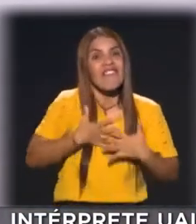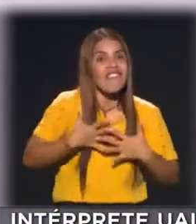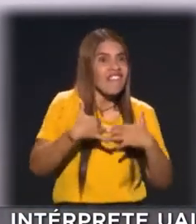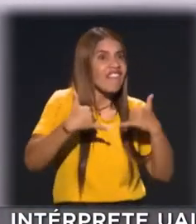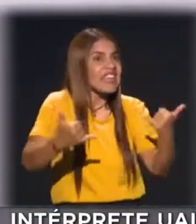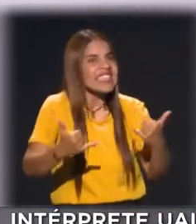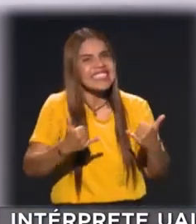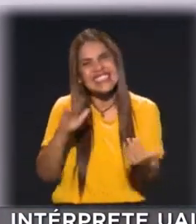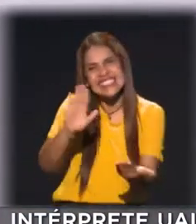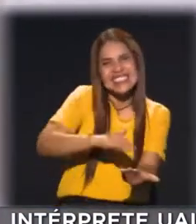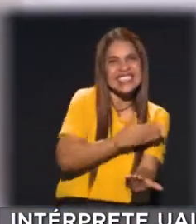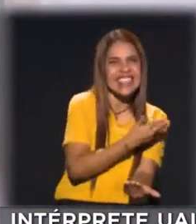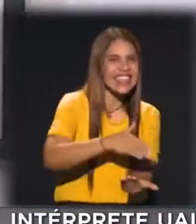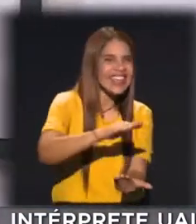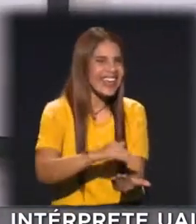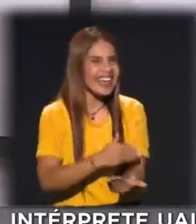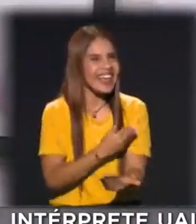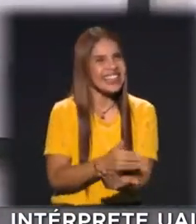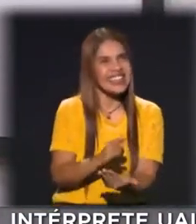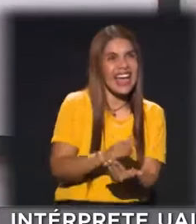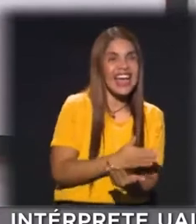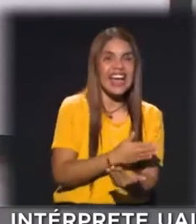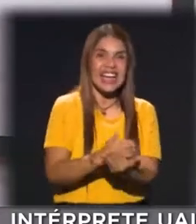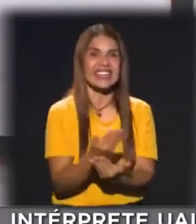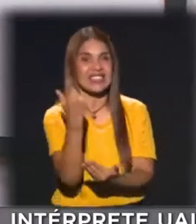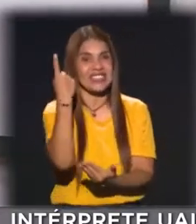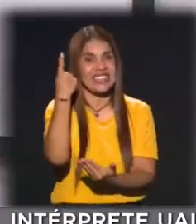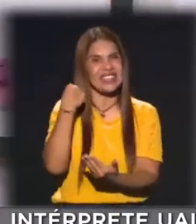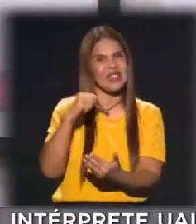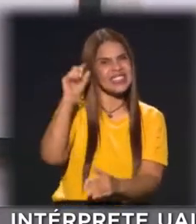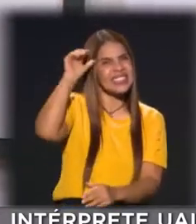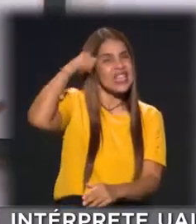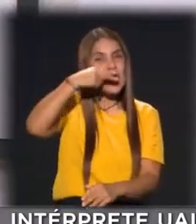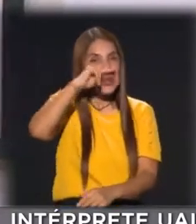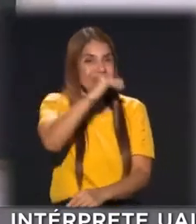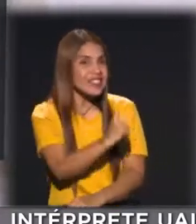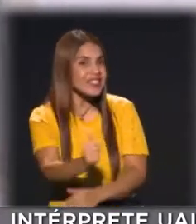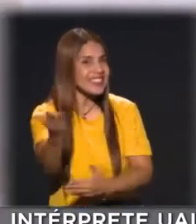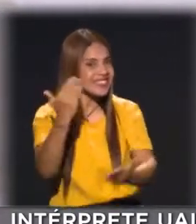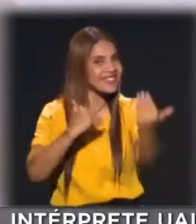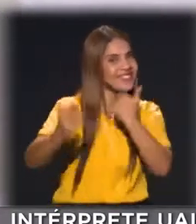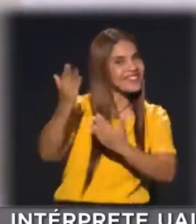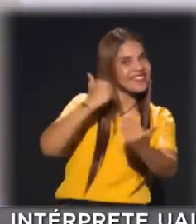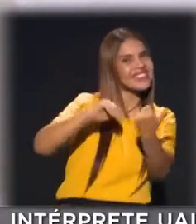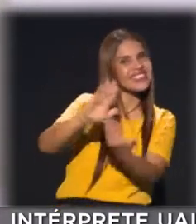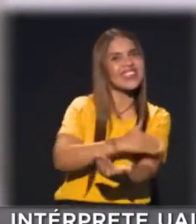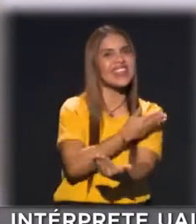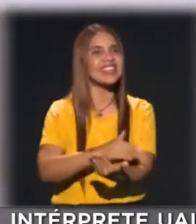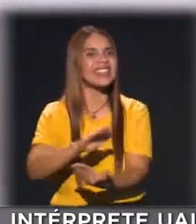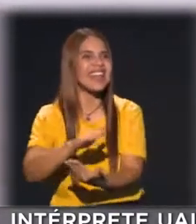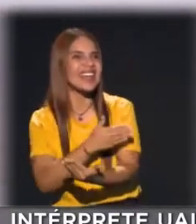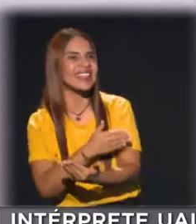felices tarareando canciones, canciones de ayer, canciones de hoy. Niños, vamos a cantar. Esto dice así.